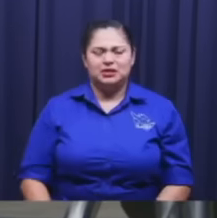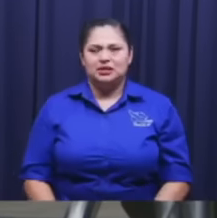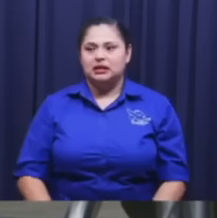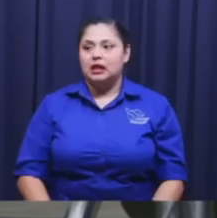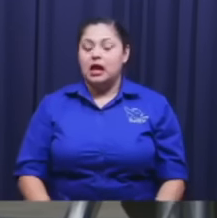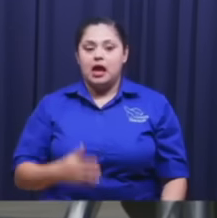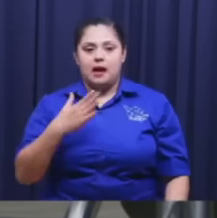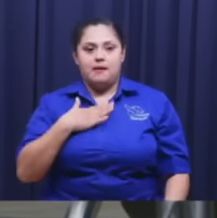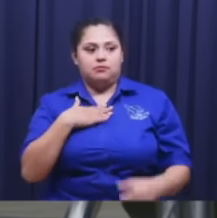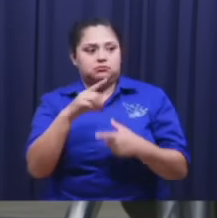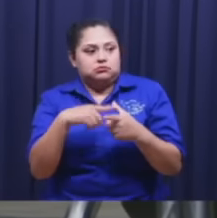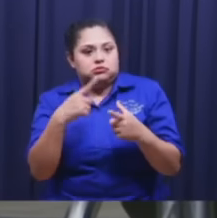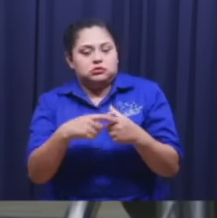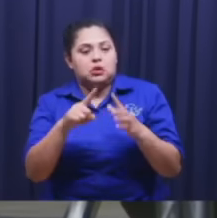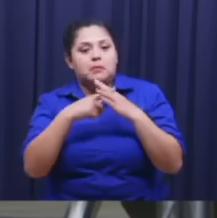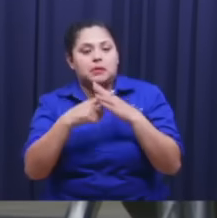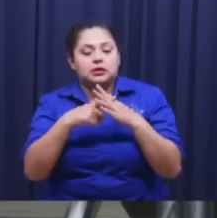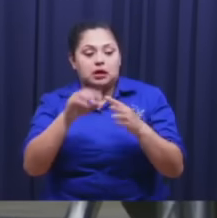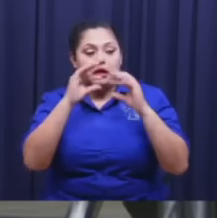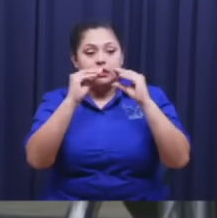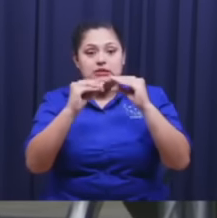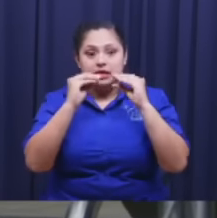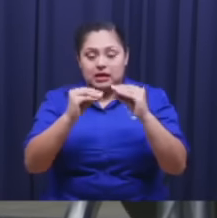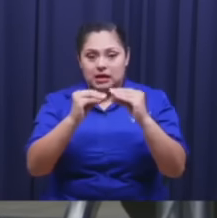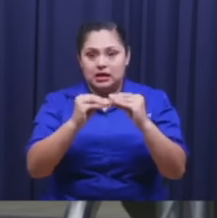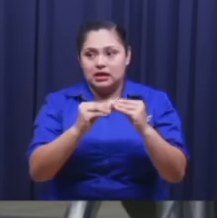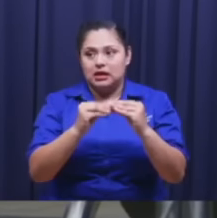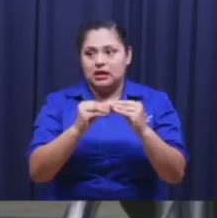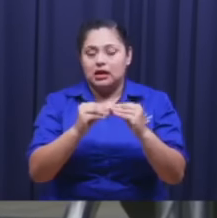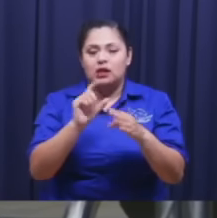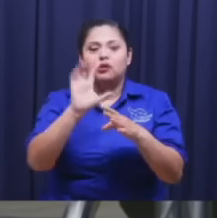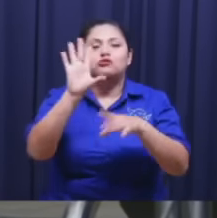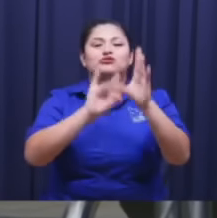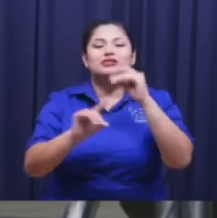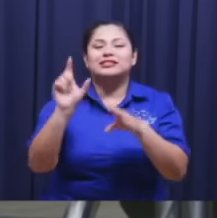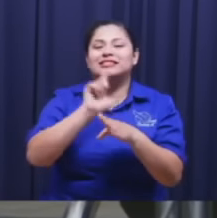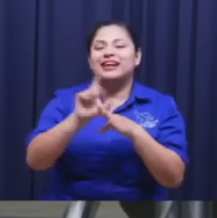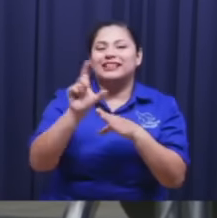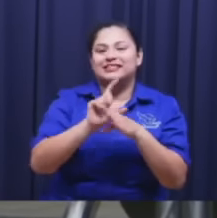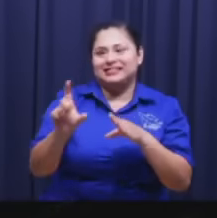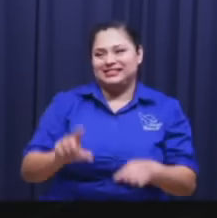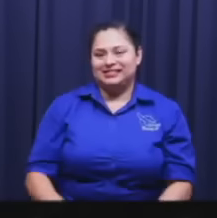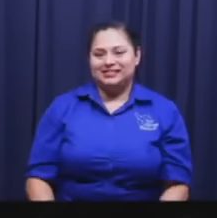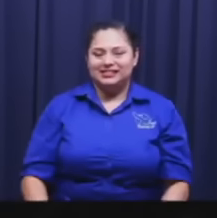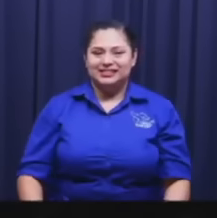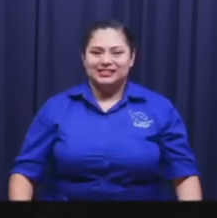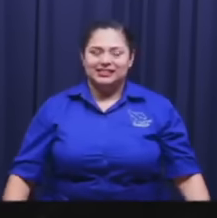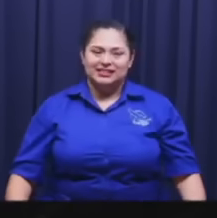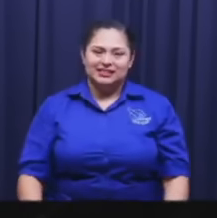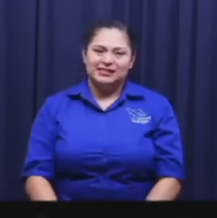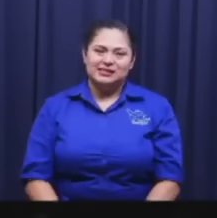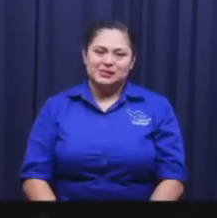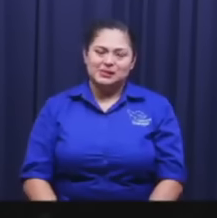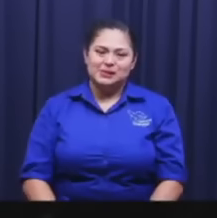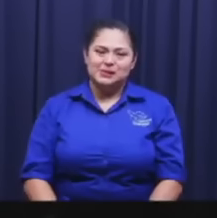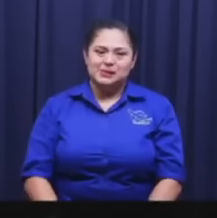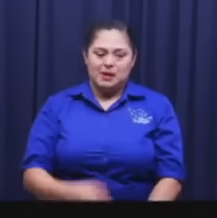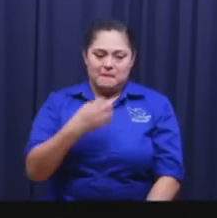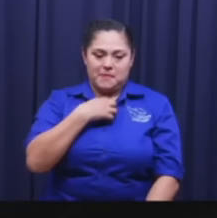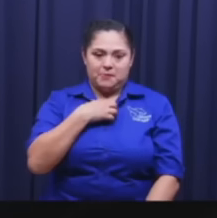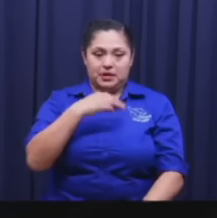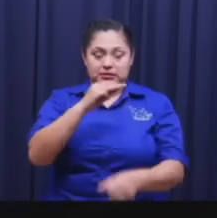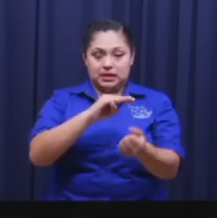A mí cuando me empezaron a enseñar algunas cosas más allá de ciencias naturales, ¿verdad? ¿Sí? Cuando me empezaron a enseñar algunas cosas propias